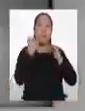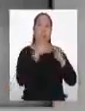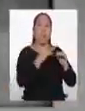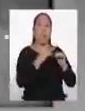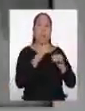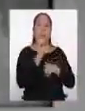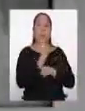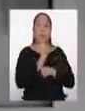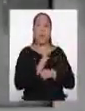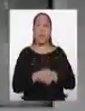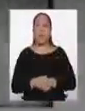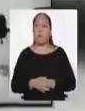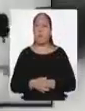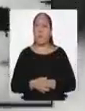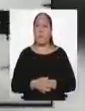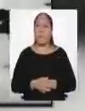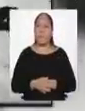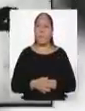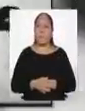Ecuador.